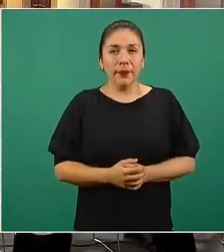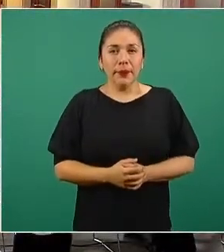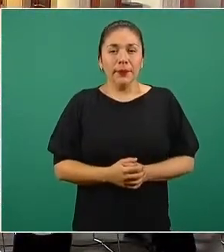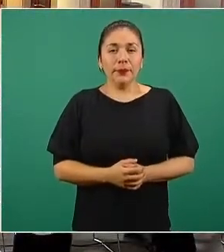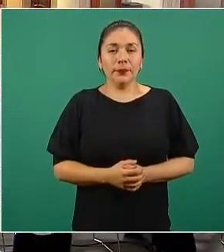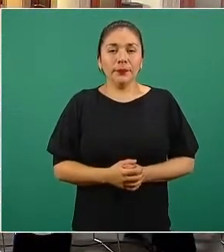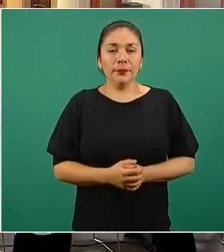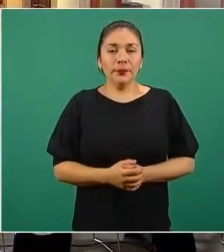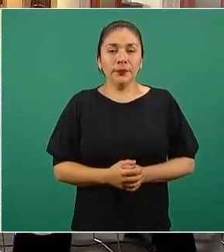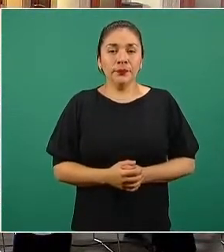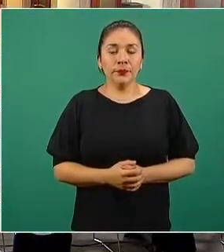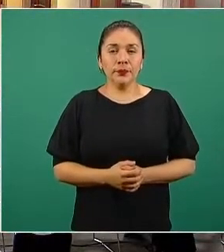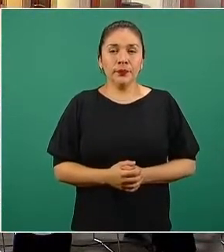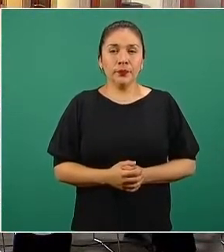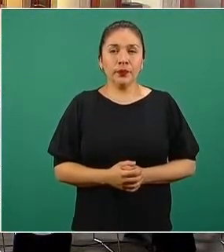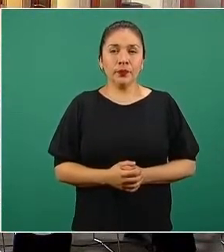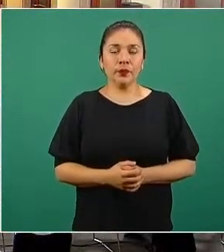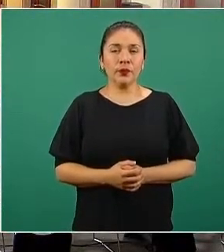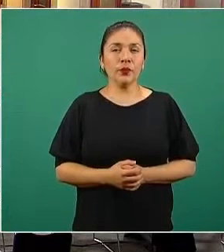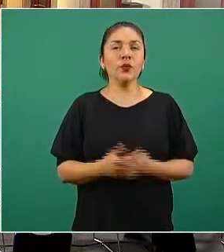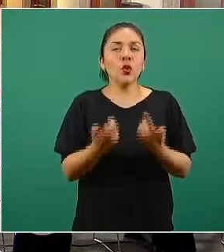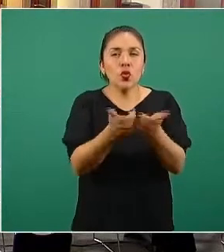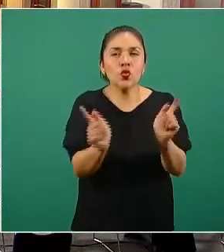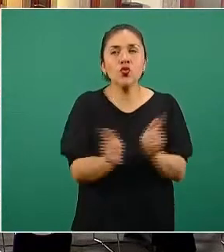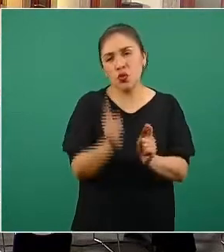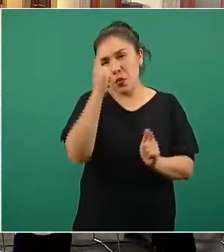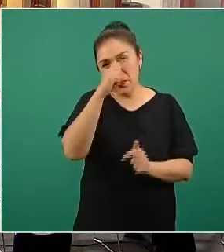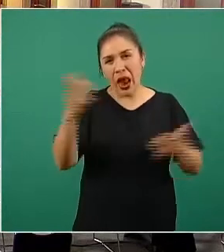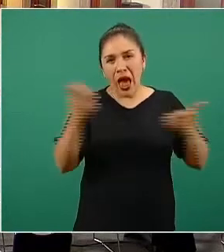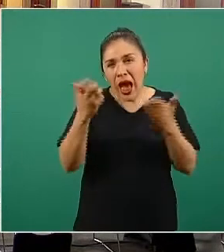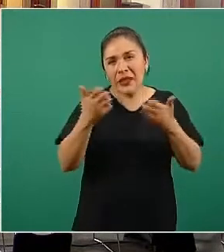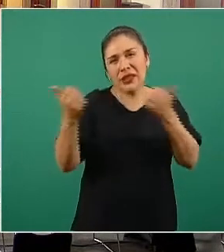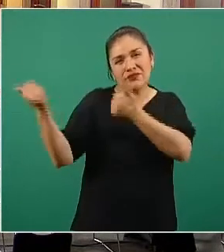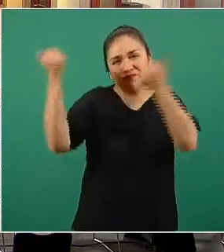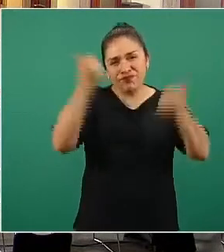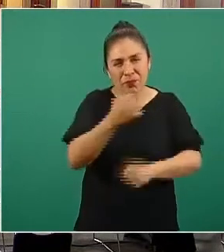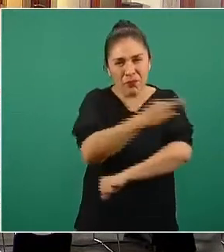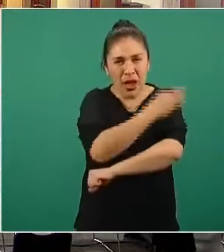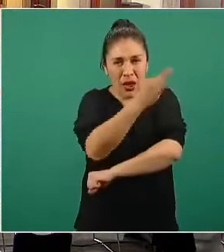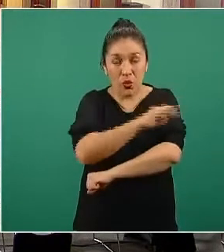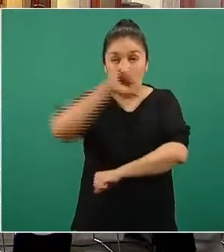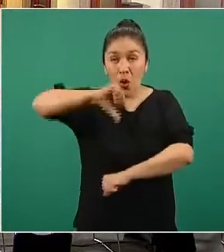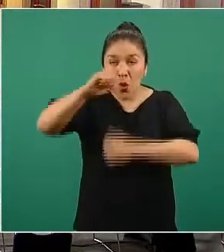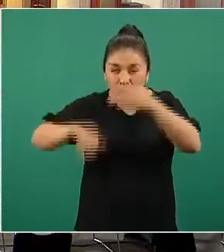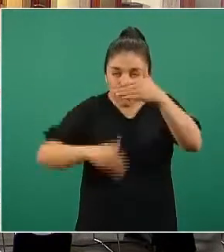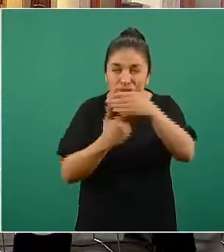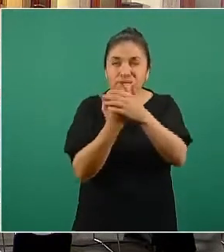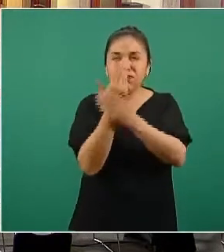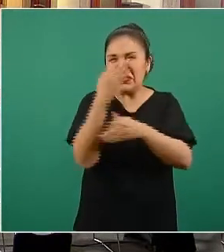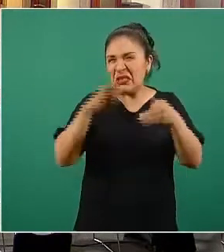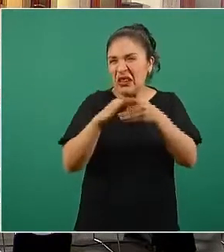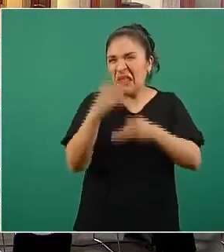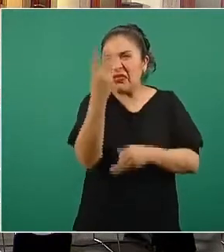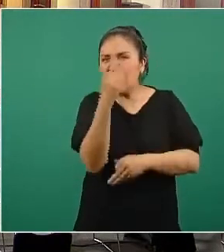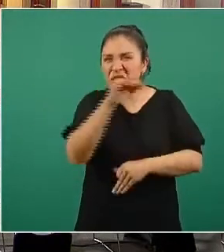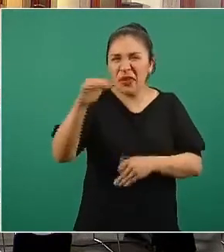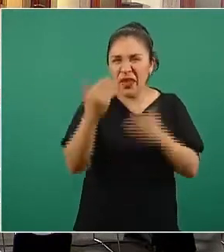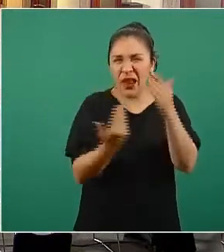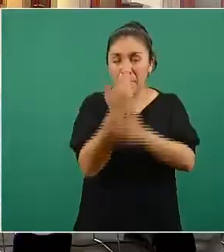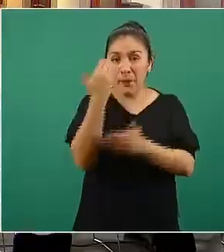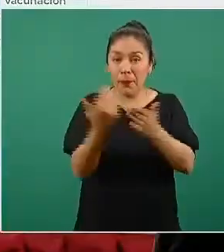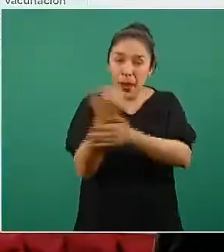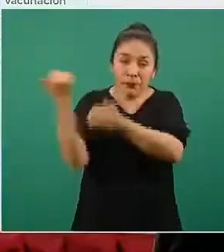El operativo Correcaminos, la distribución de la vacuna que llegó en la madrugada de hoy, alrededor de las 3:30 de la